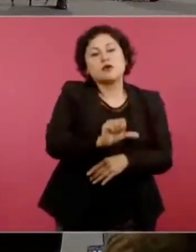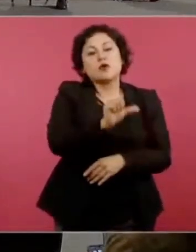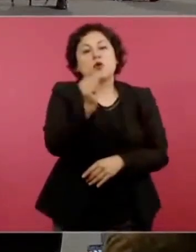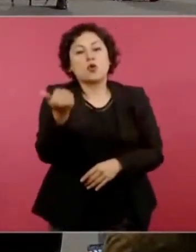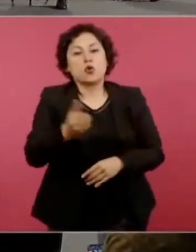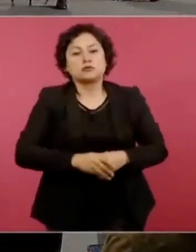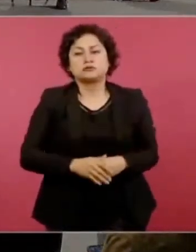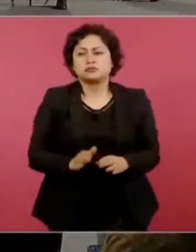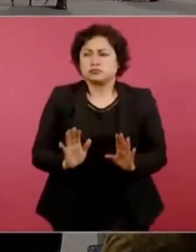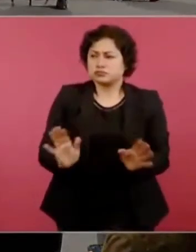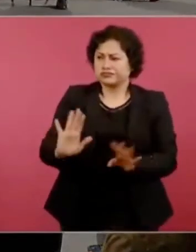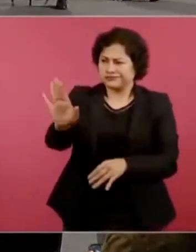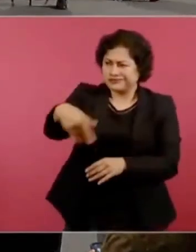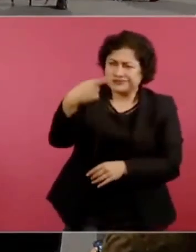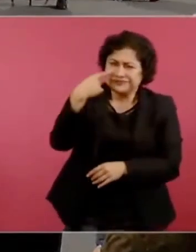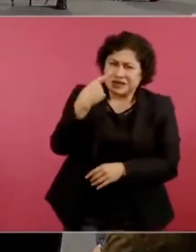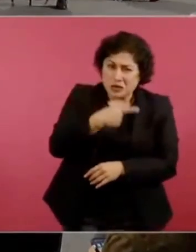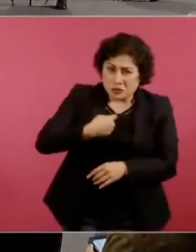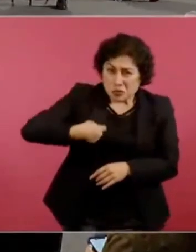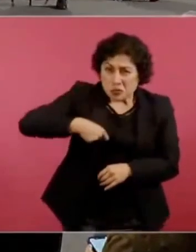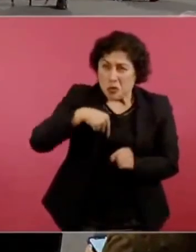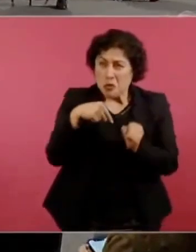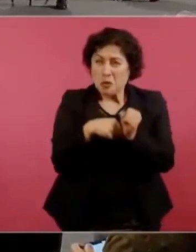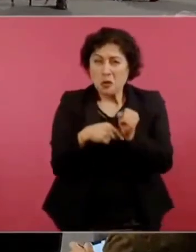nada que ocultar y creo que